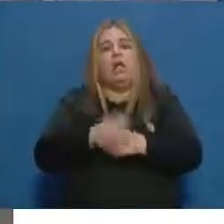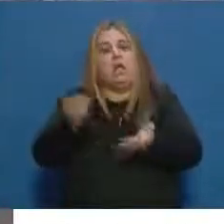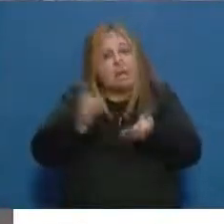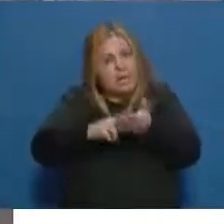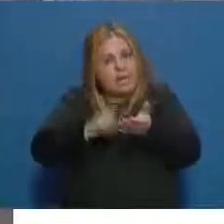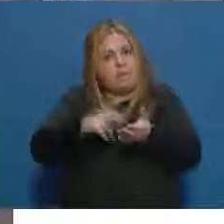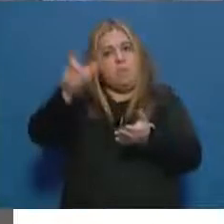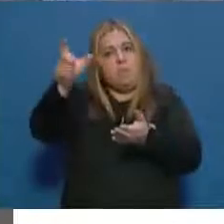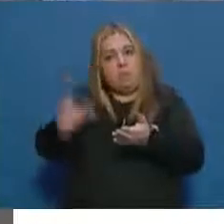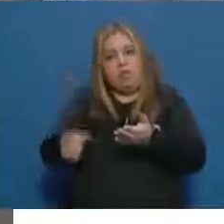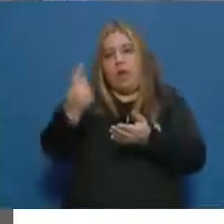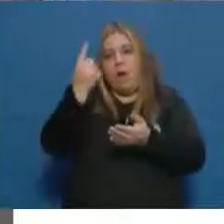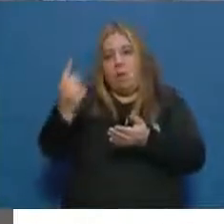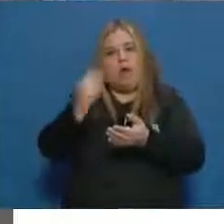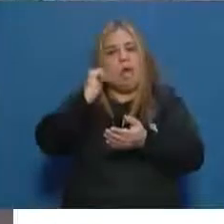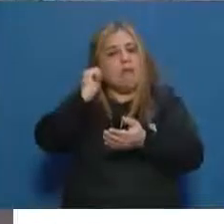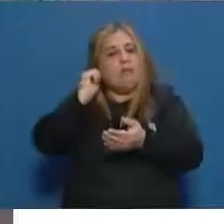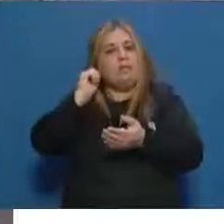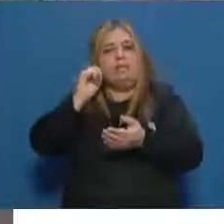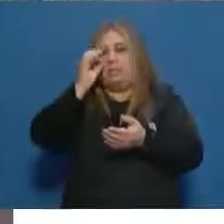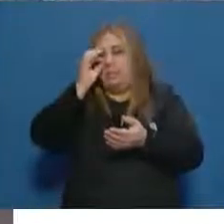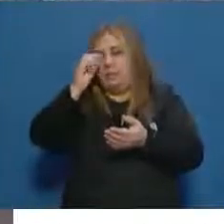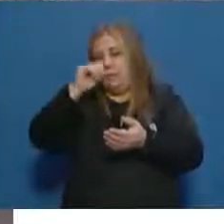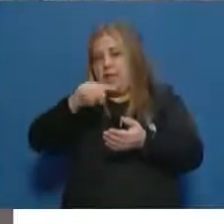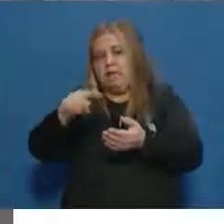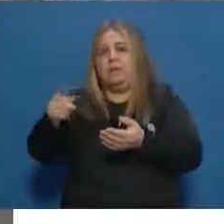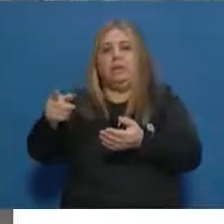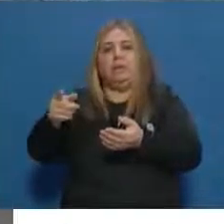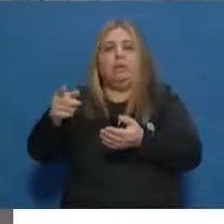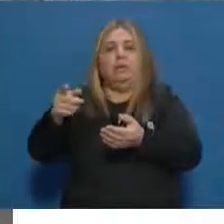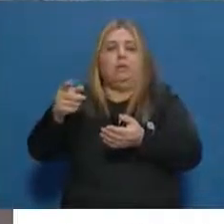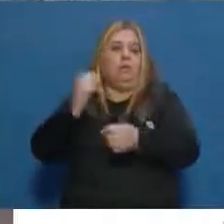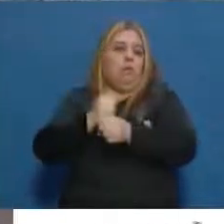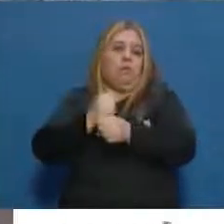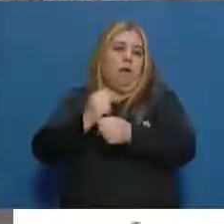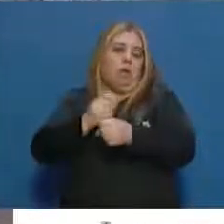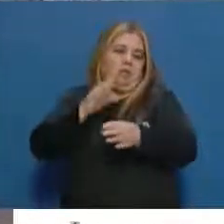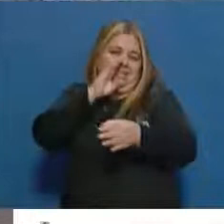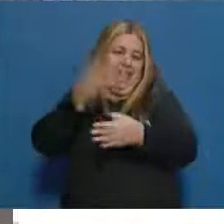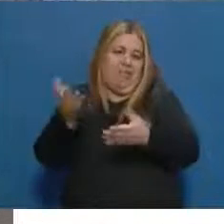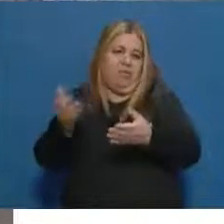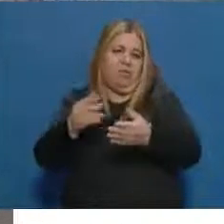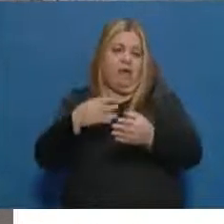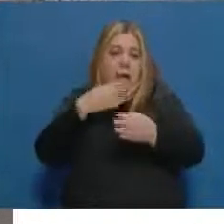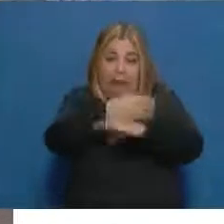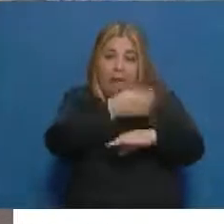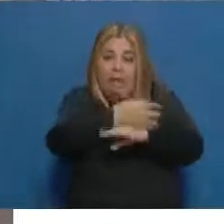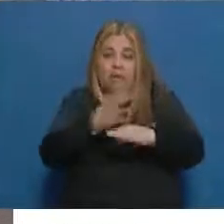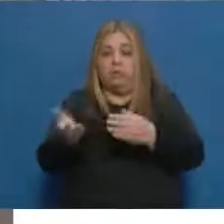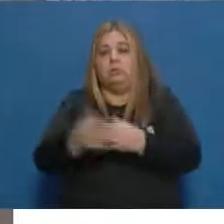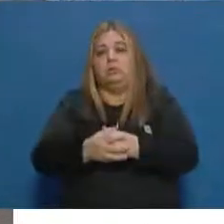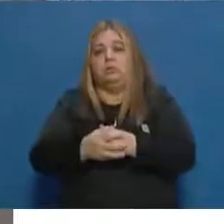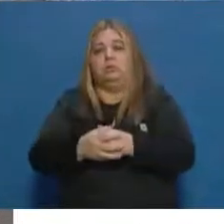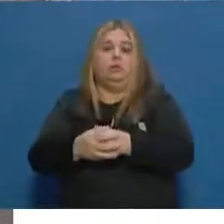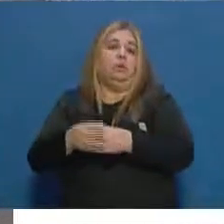una persona, 57 años de edad, trabaja como haciendo changas en el interior de del mercado y